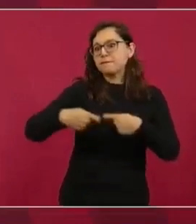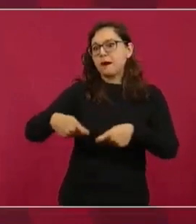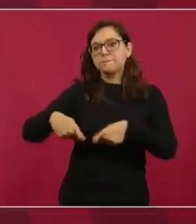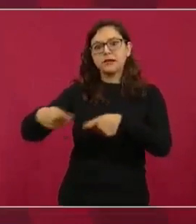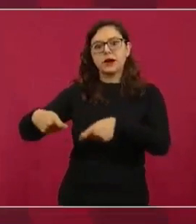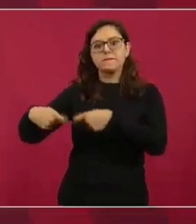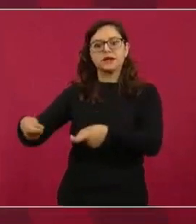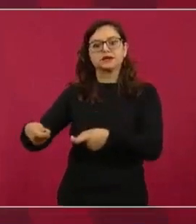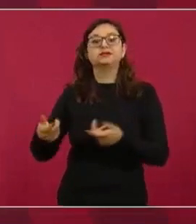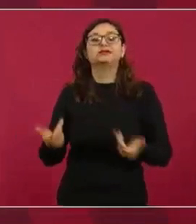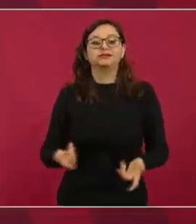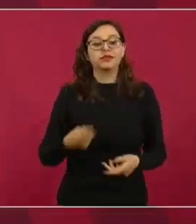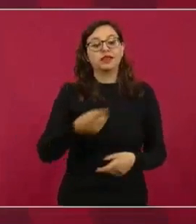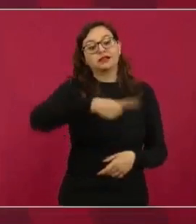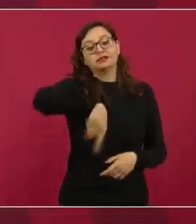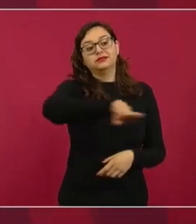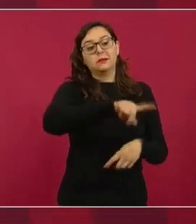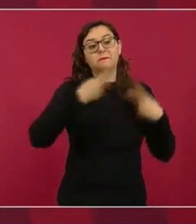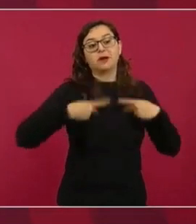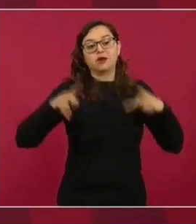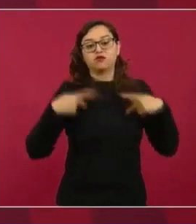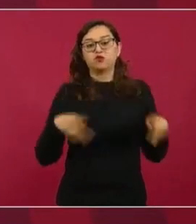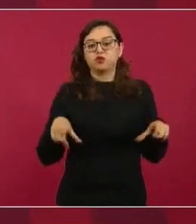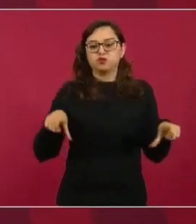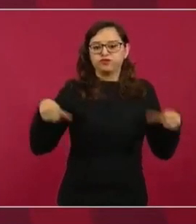los medios de información.